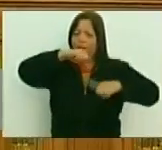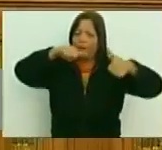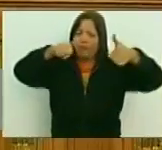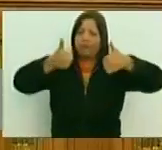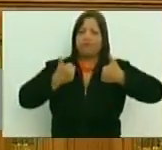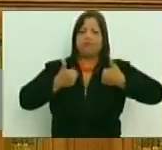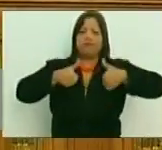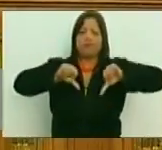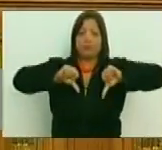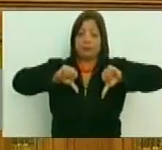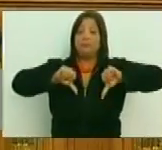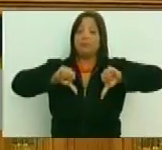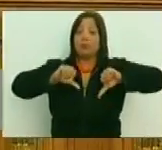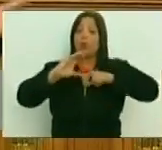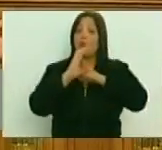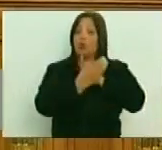cultural.